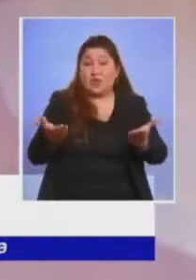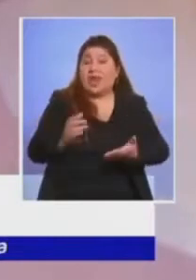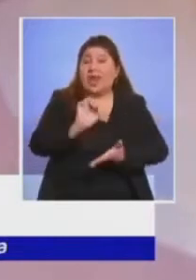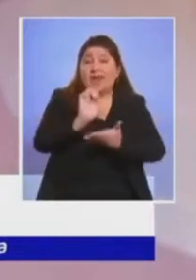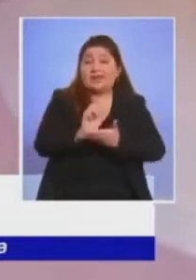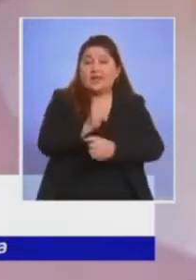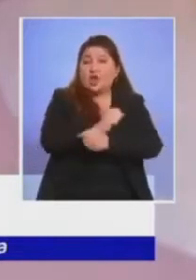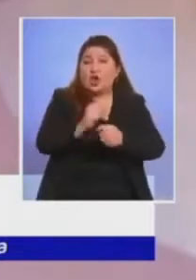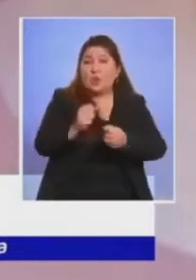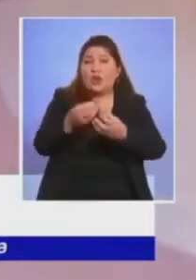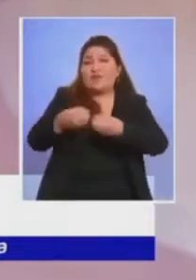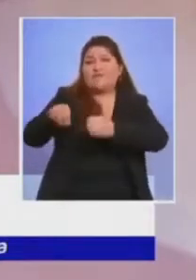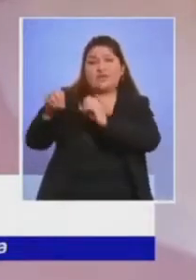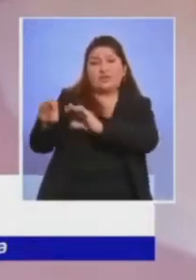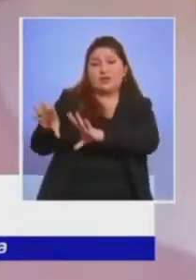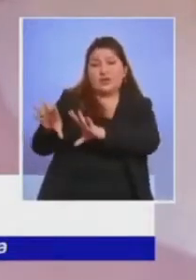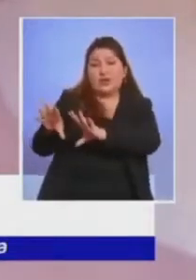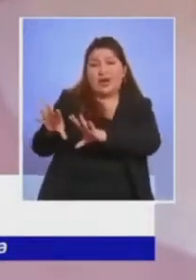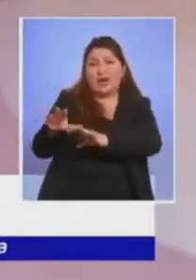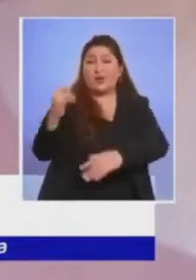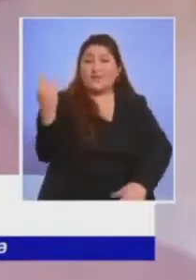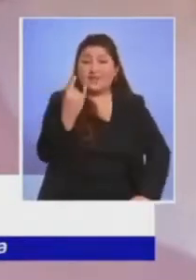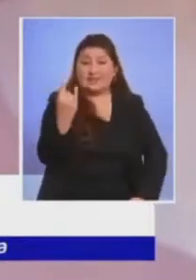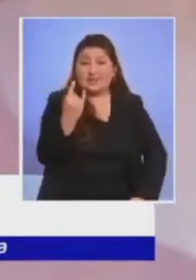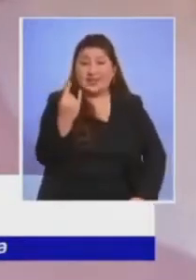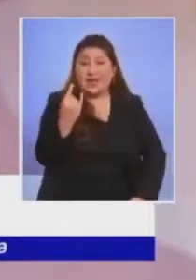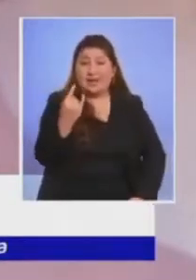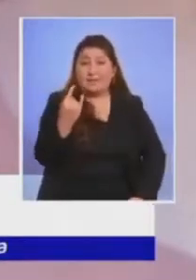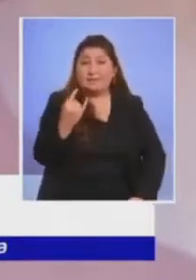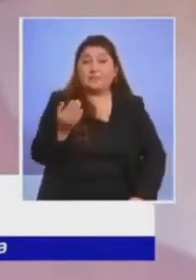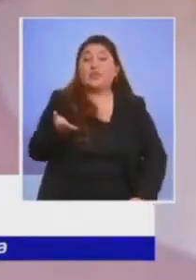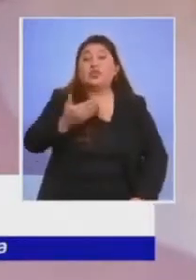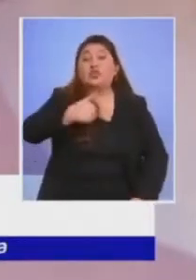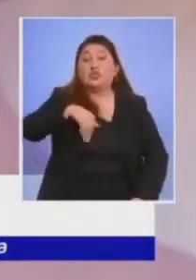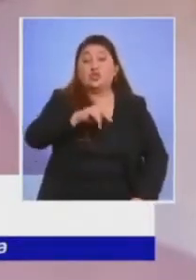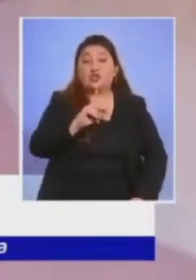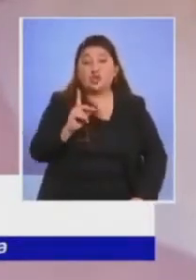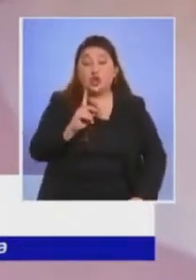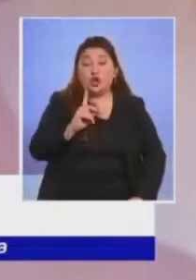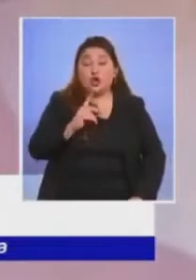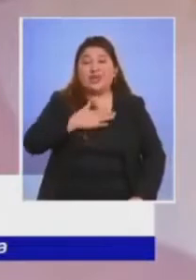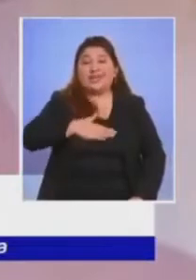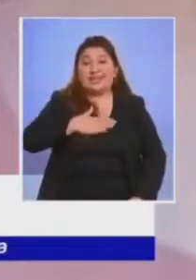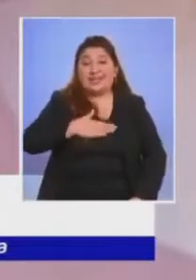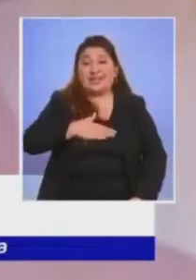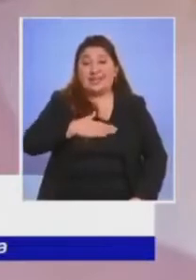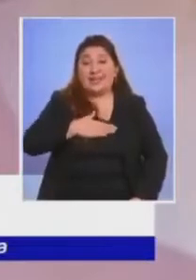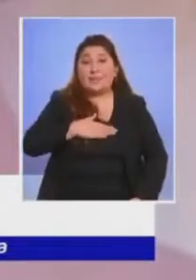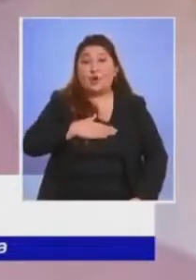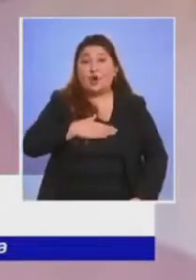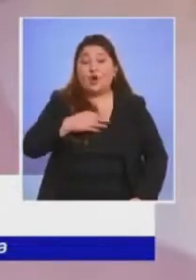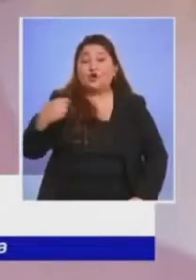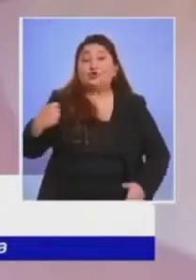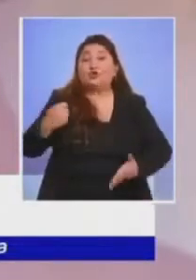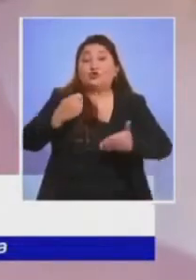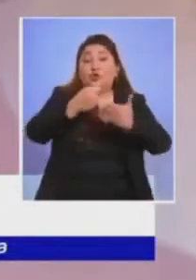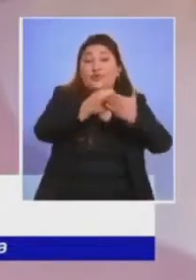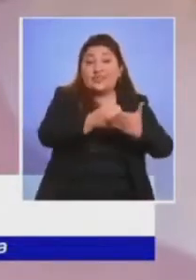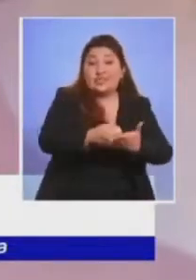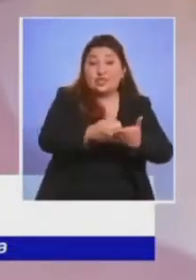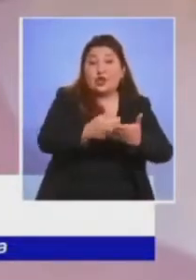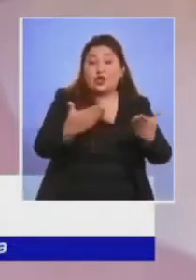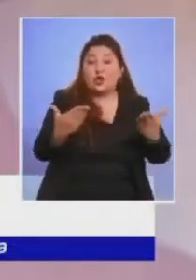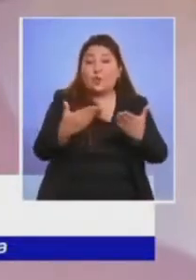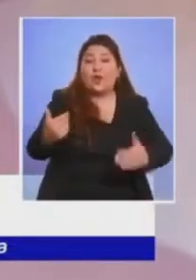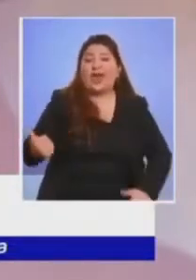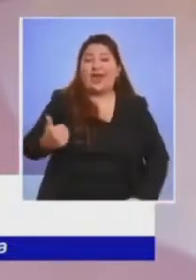universidades y en materia escolar. Lo que nosotros hemos propuesto es terminar con la lógica de la subvención a la demanda mediante la subvención a la asistencia,